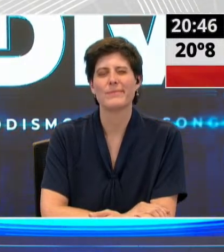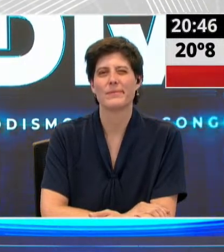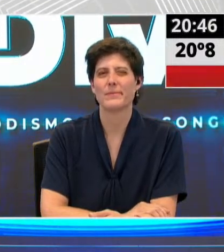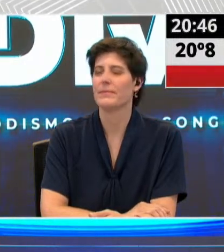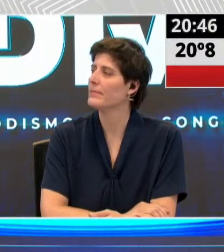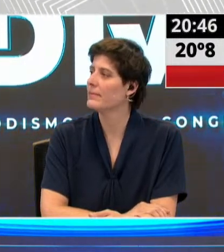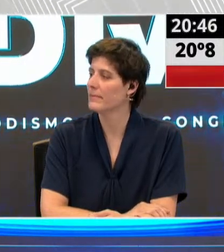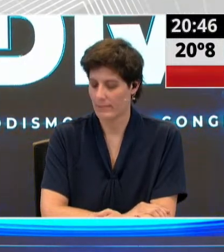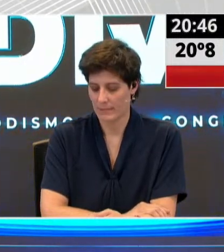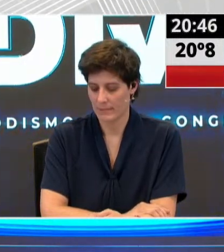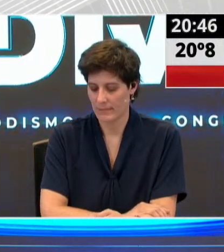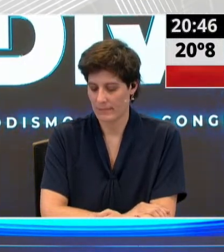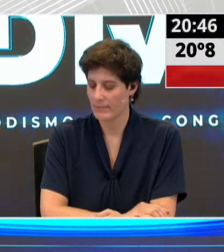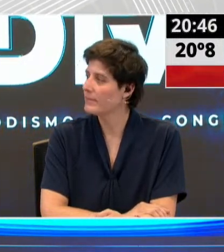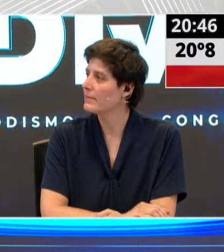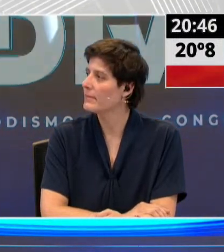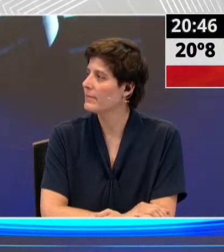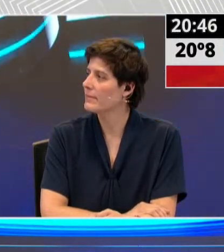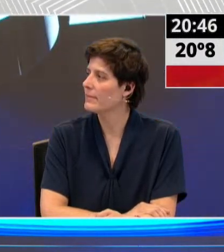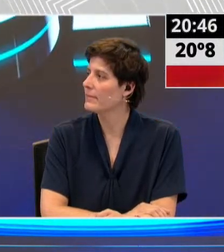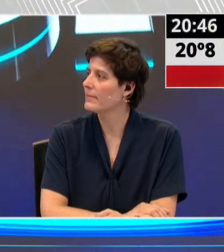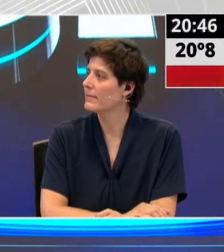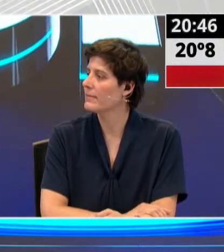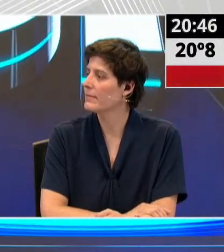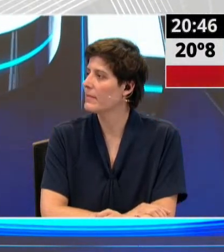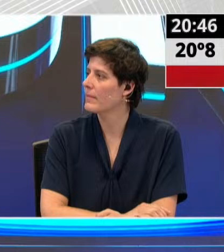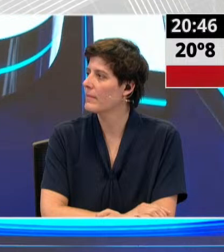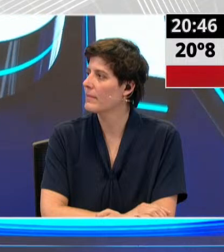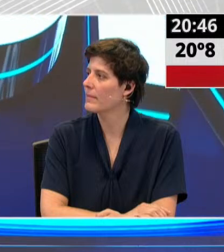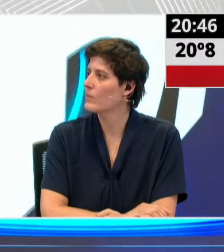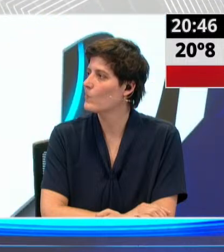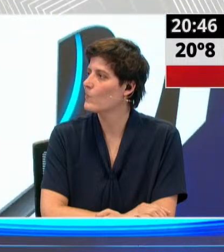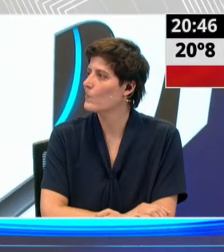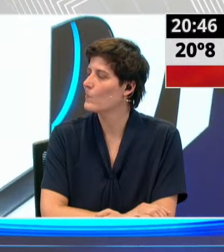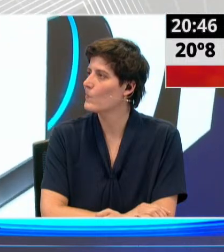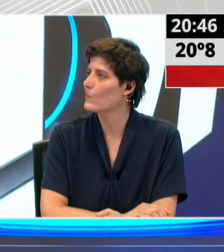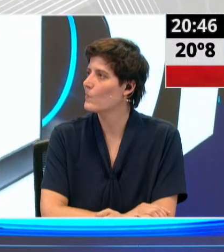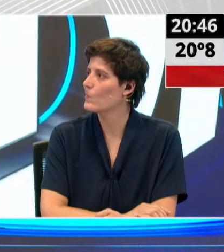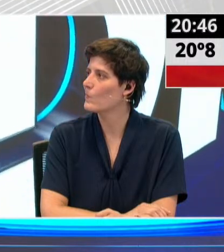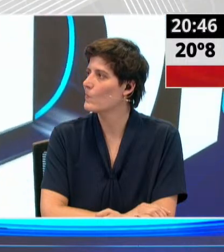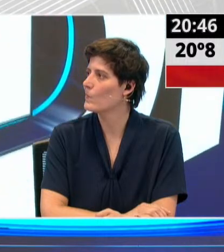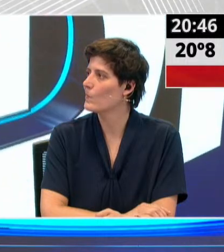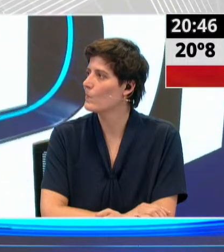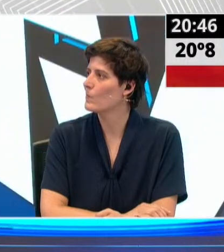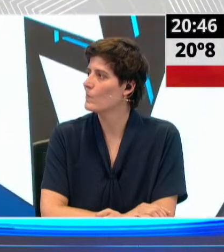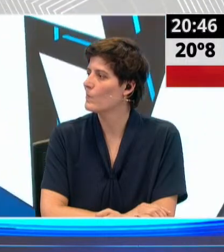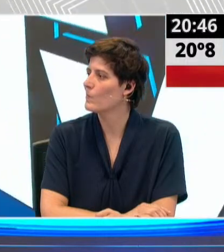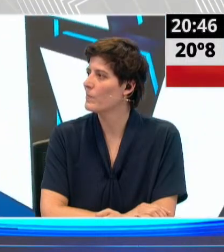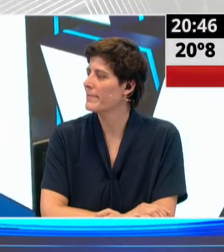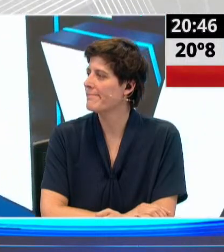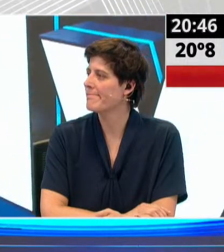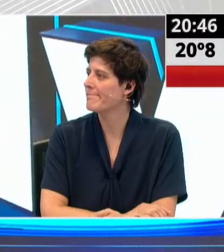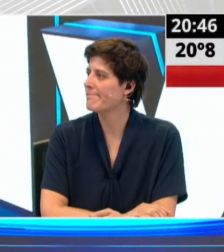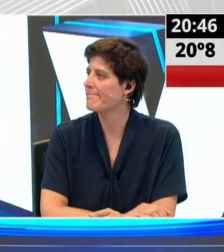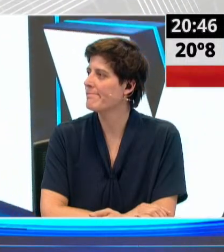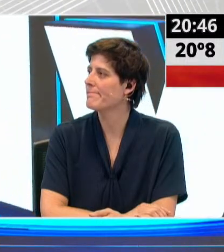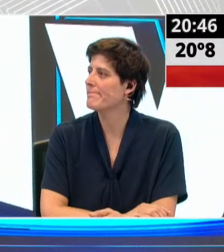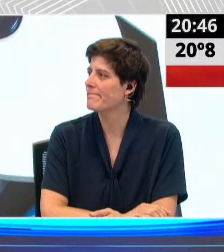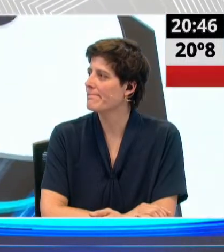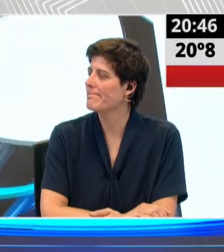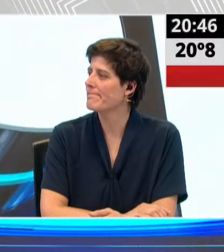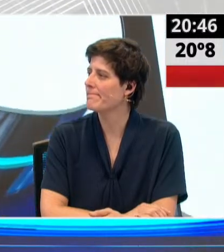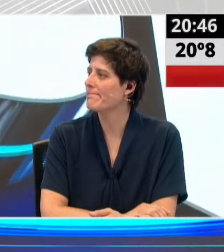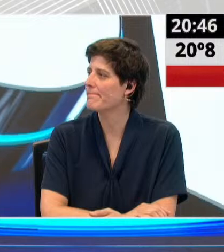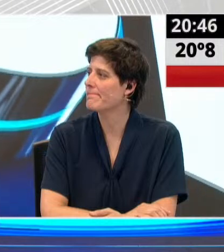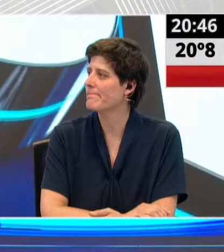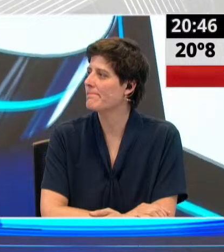hablaban de 5, otros hablaban de 3. Lo cierto es que hasta ahora, en este momento, la diferencia con Guillermo Snopek se reduciría a